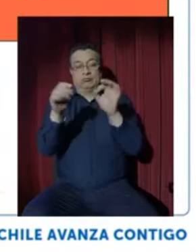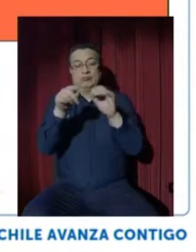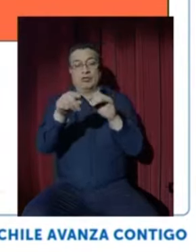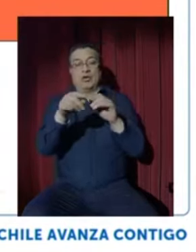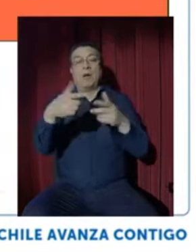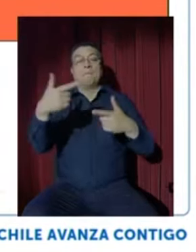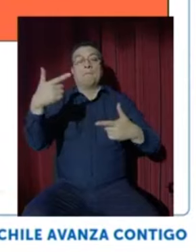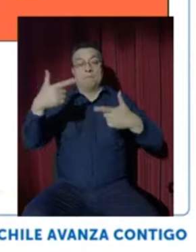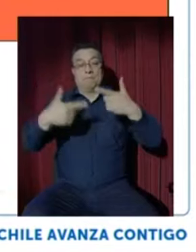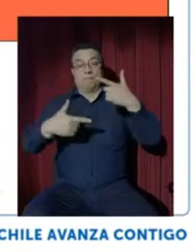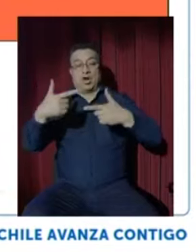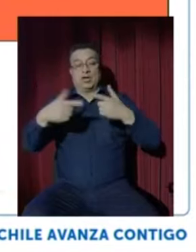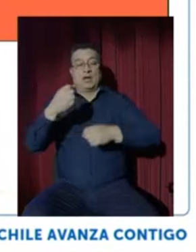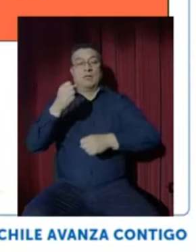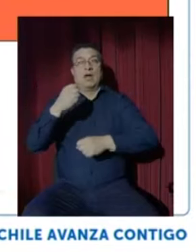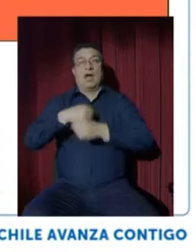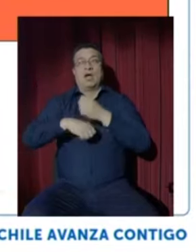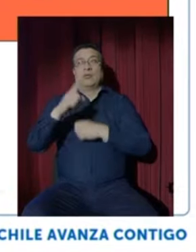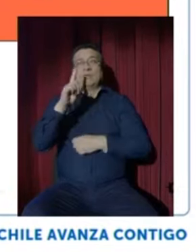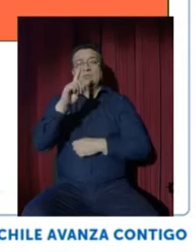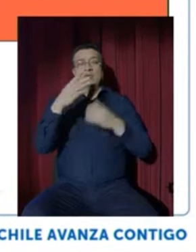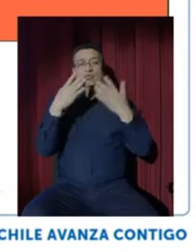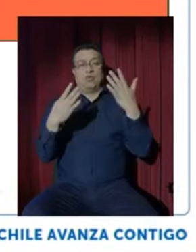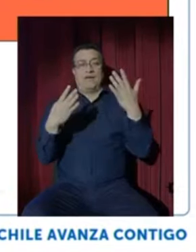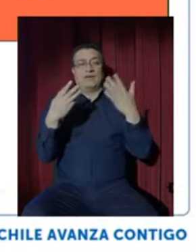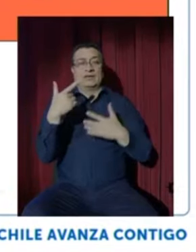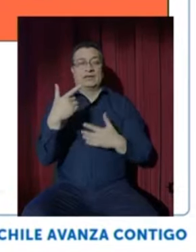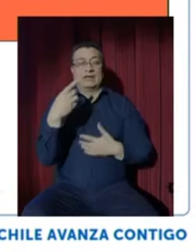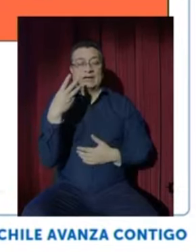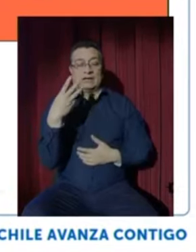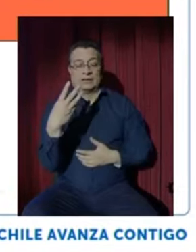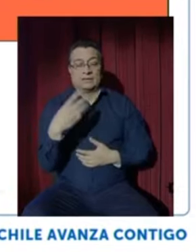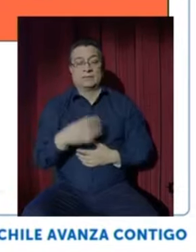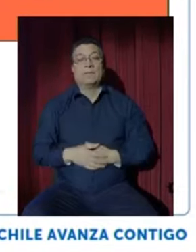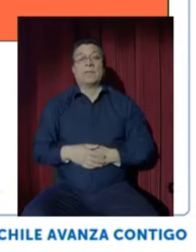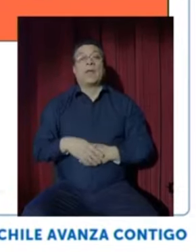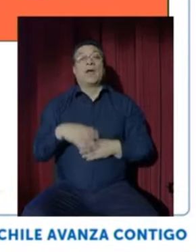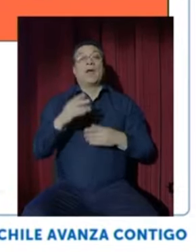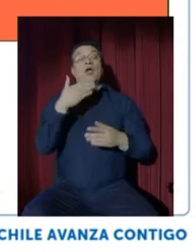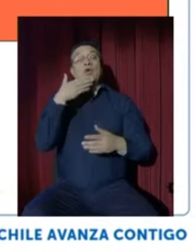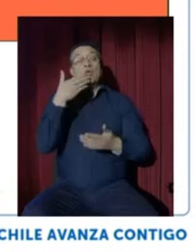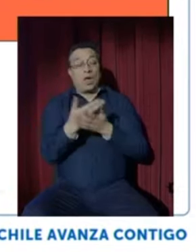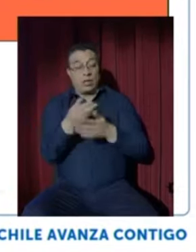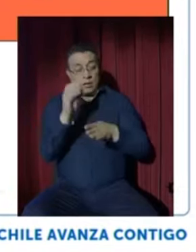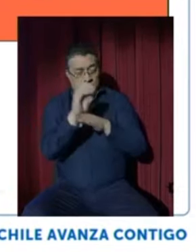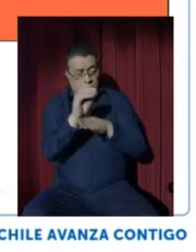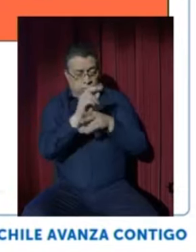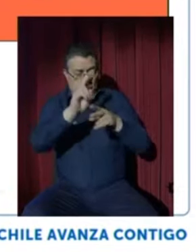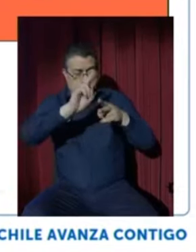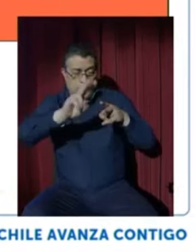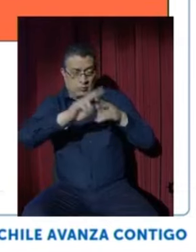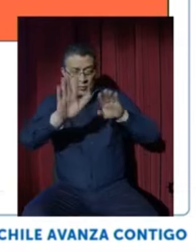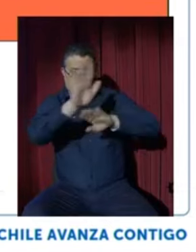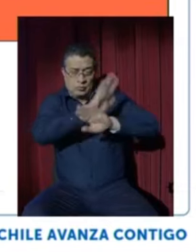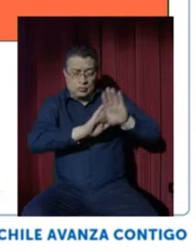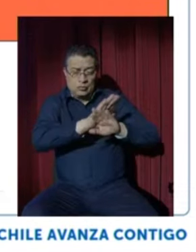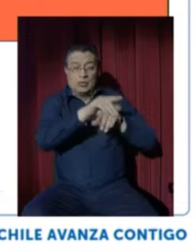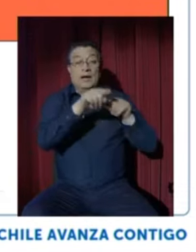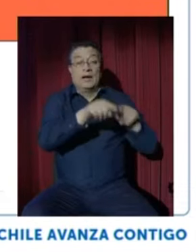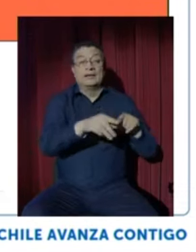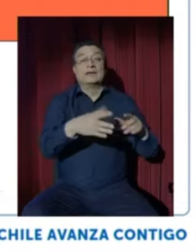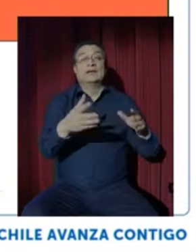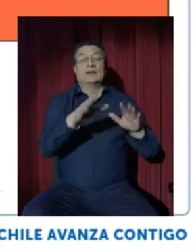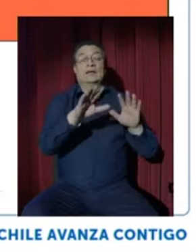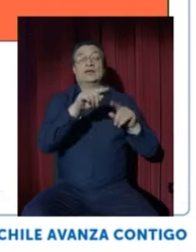política del año 73 y respecto a la restauración y conservación se trata de